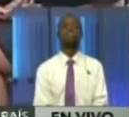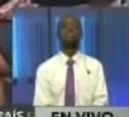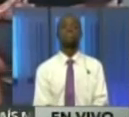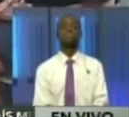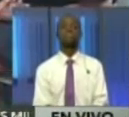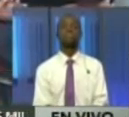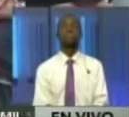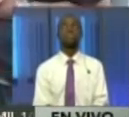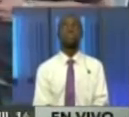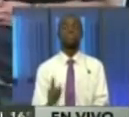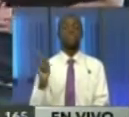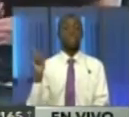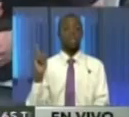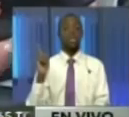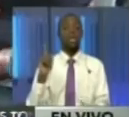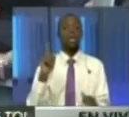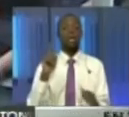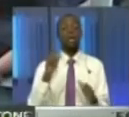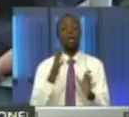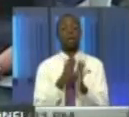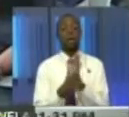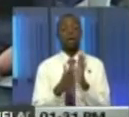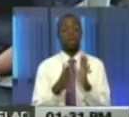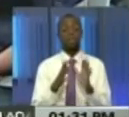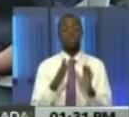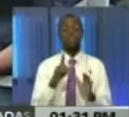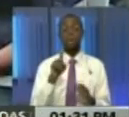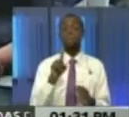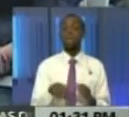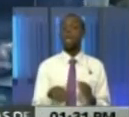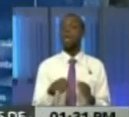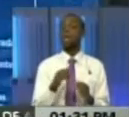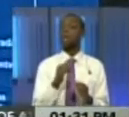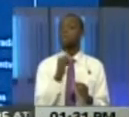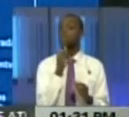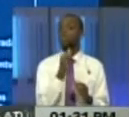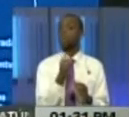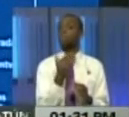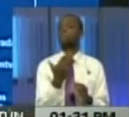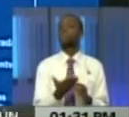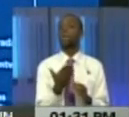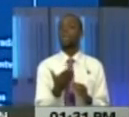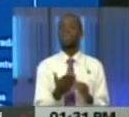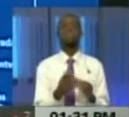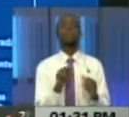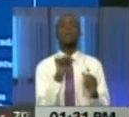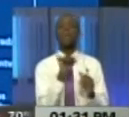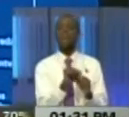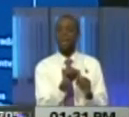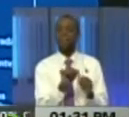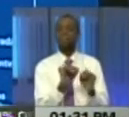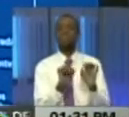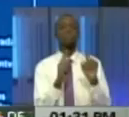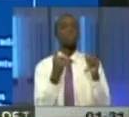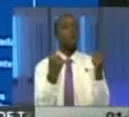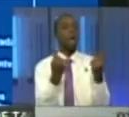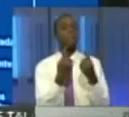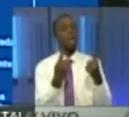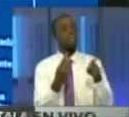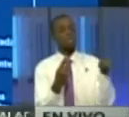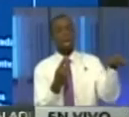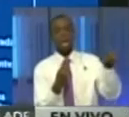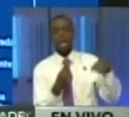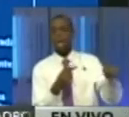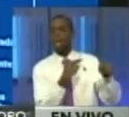que también ese es con un lapso que le pertenece de nuevo a los solicitantes. Nosotros